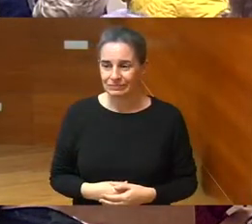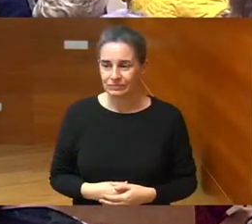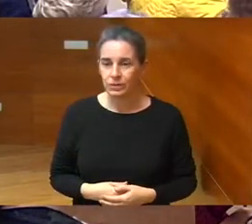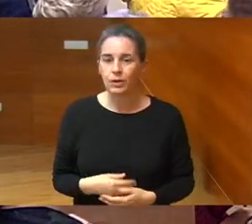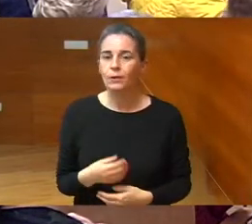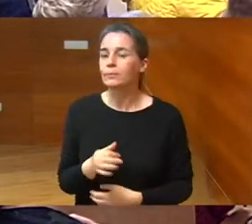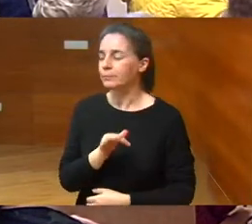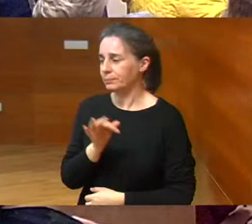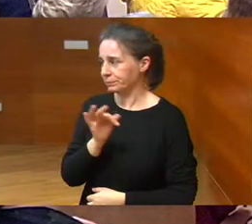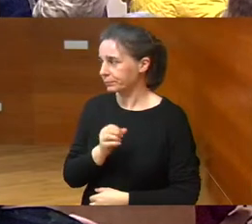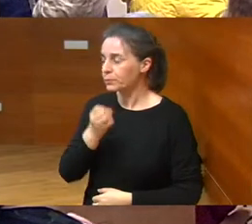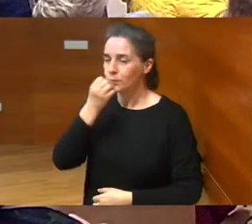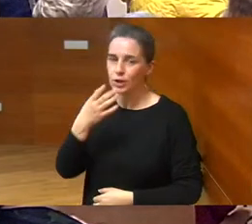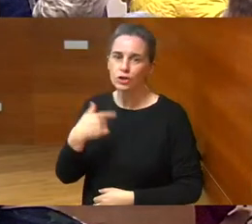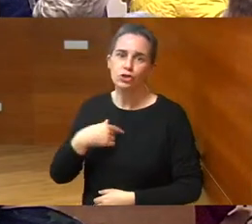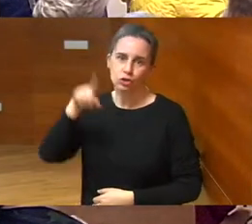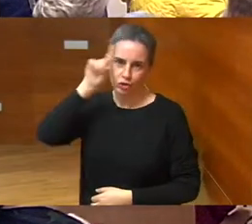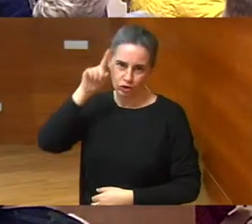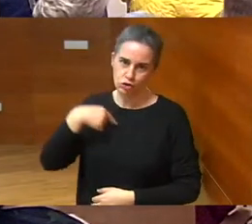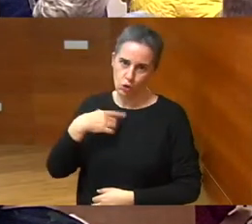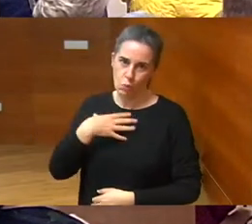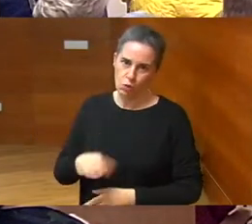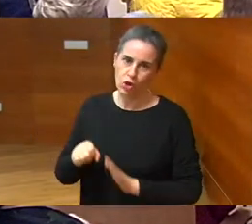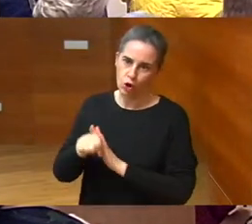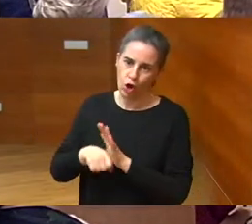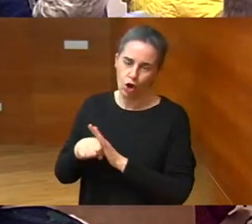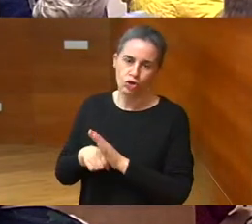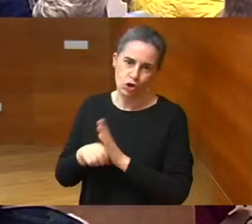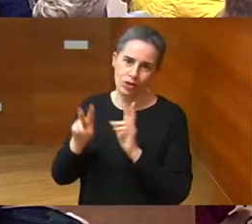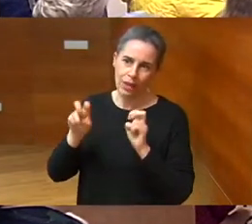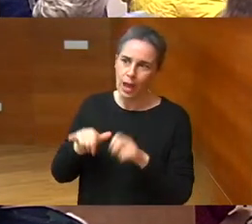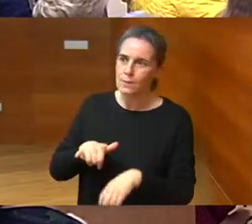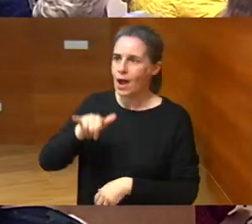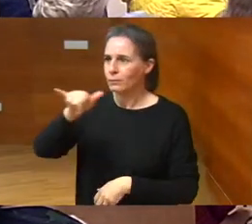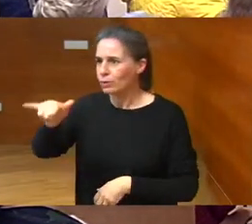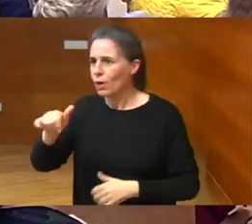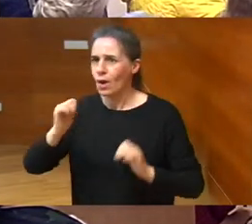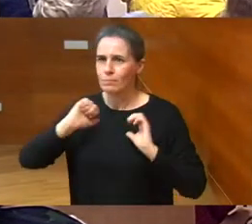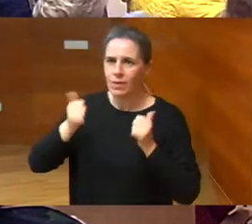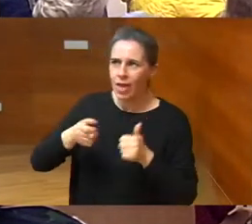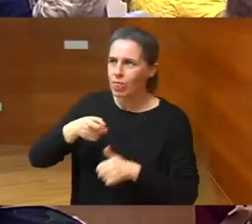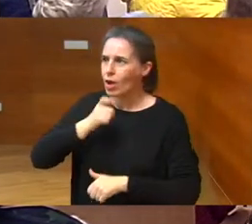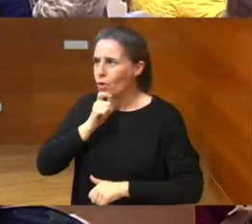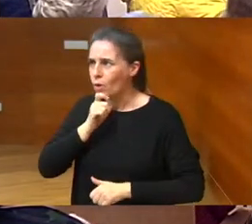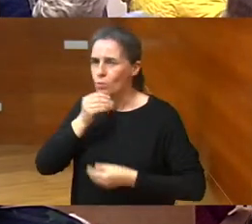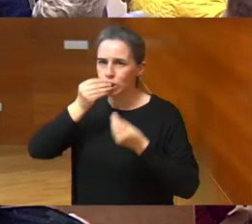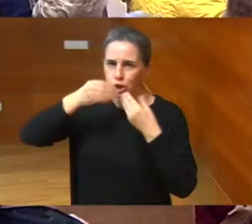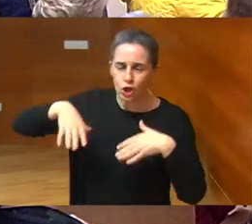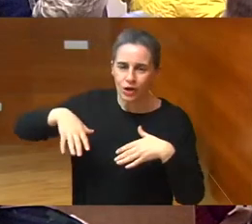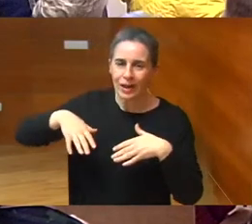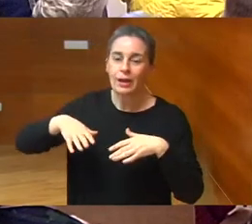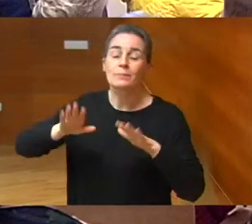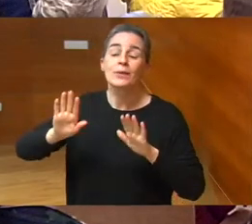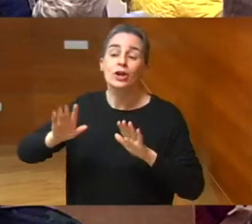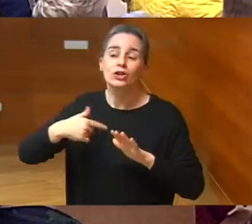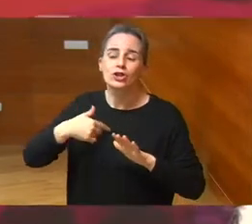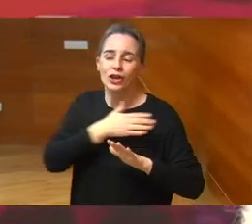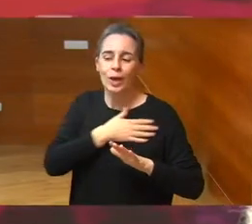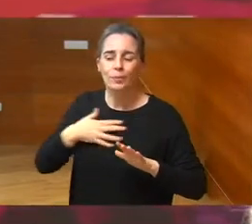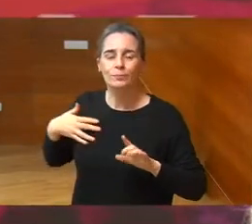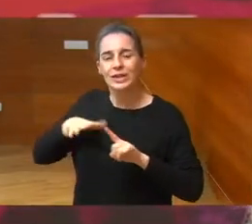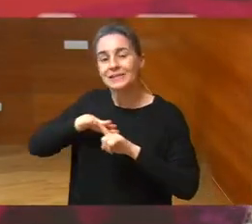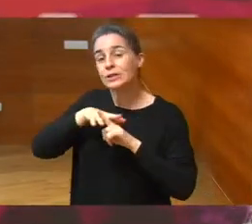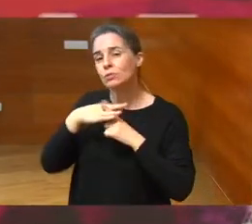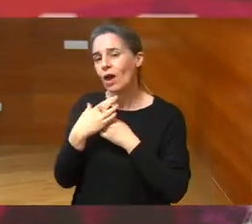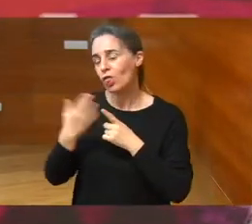Bueno no sé si voy a taparra también con tema de Aviación os inicios y demás Pero para contextualizar